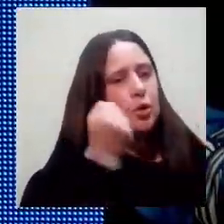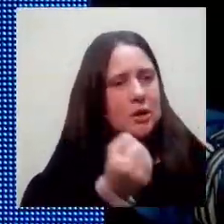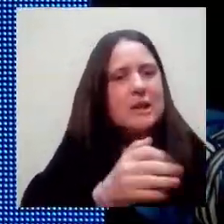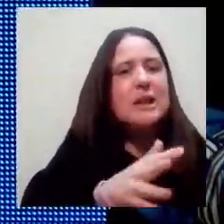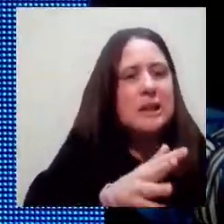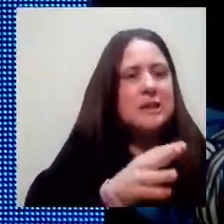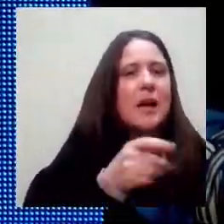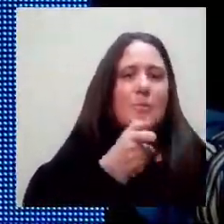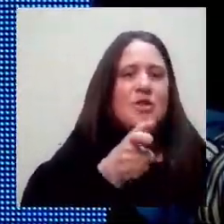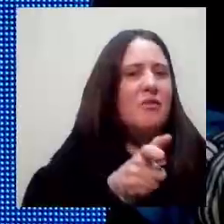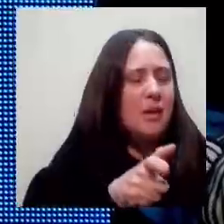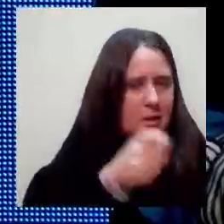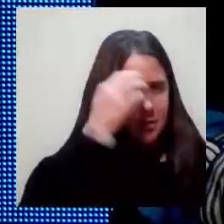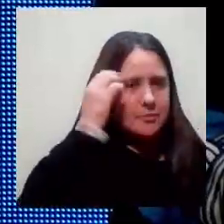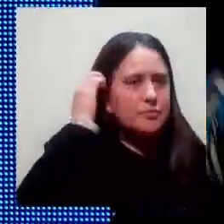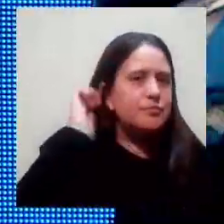significado.